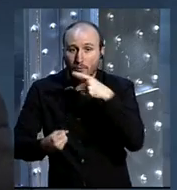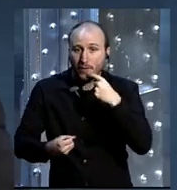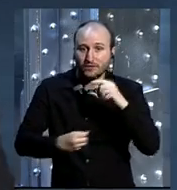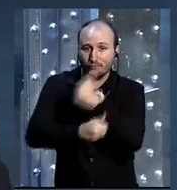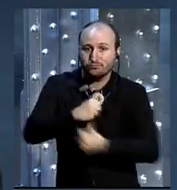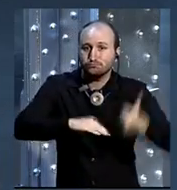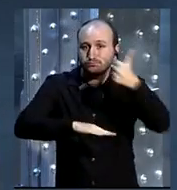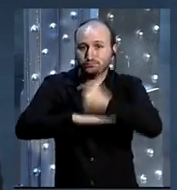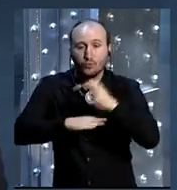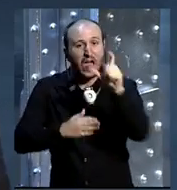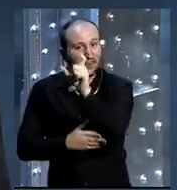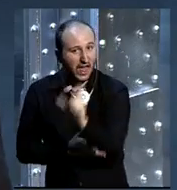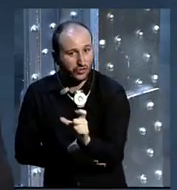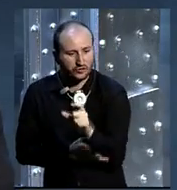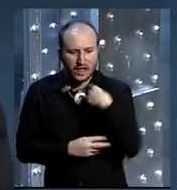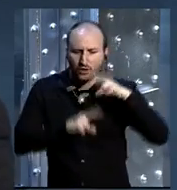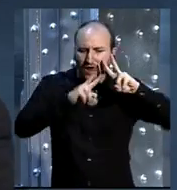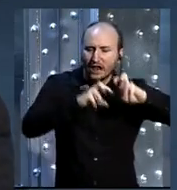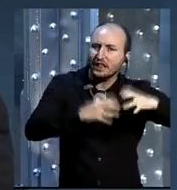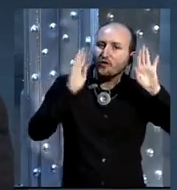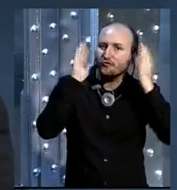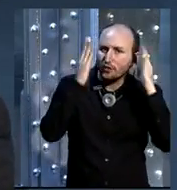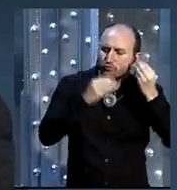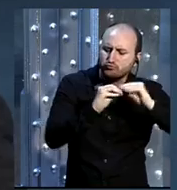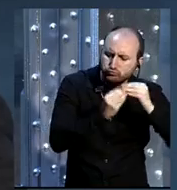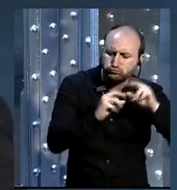hicimos un estudio en Facebook y desde